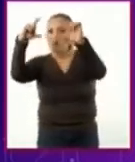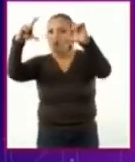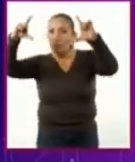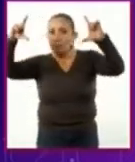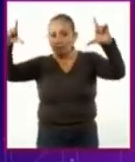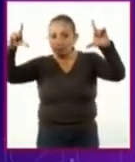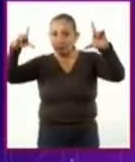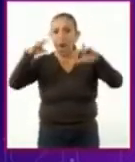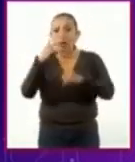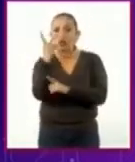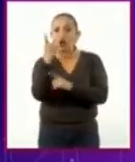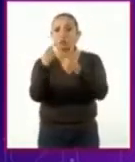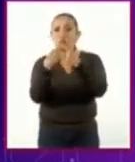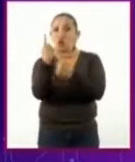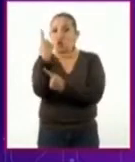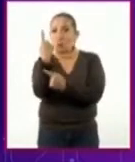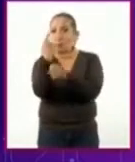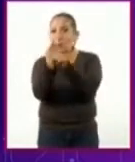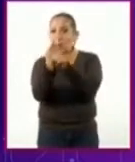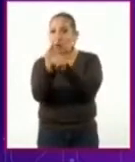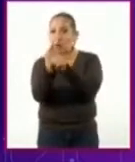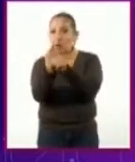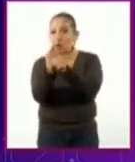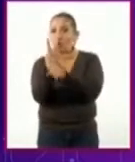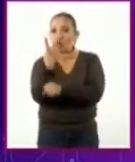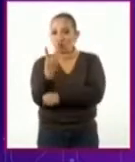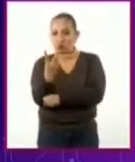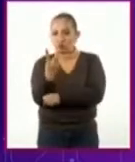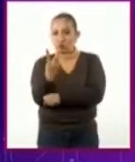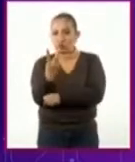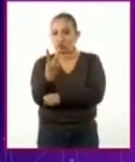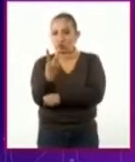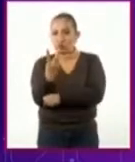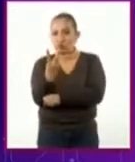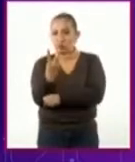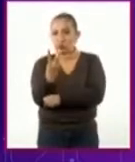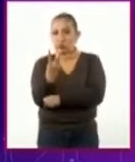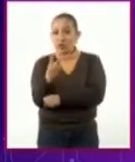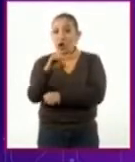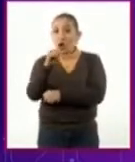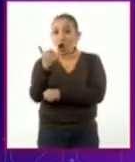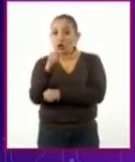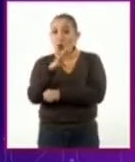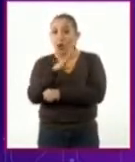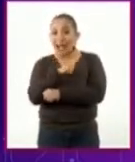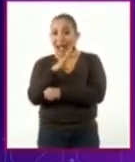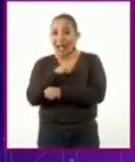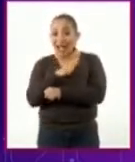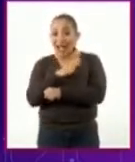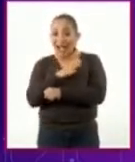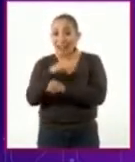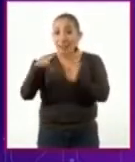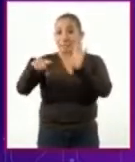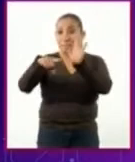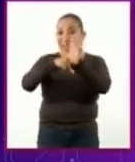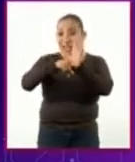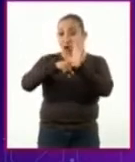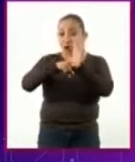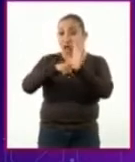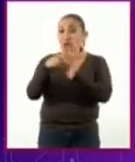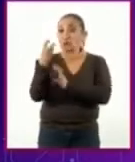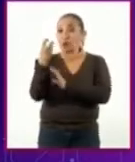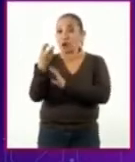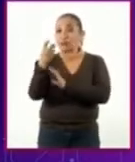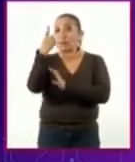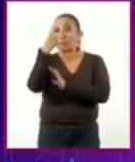operación 2 por 1, lo que resulta 2. Antes de ese paréntesis encontramos un signo de menos, por lo